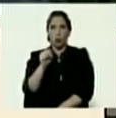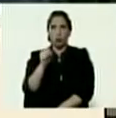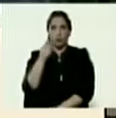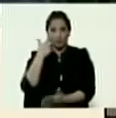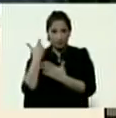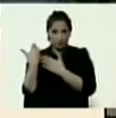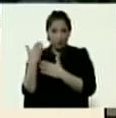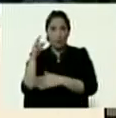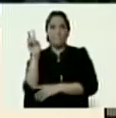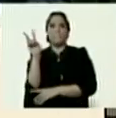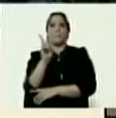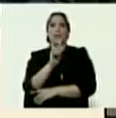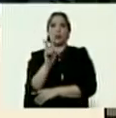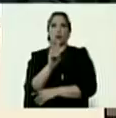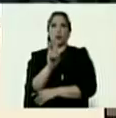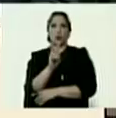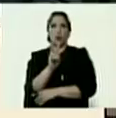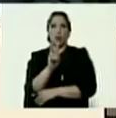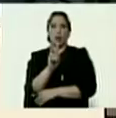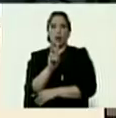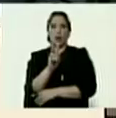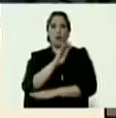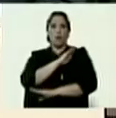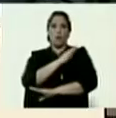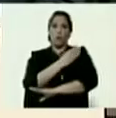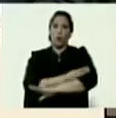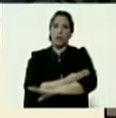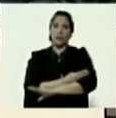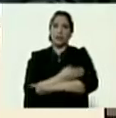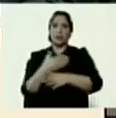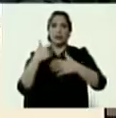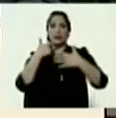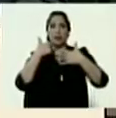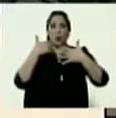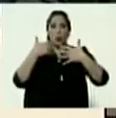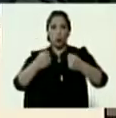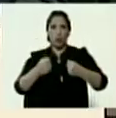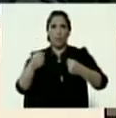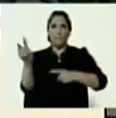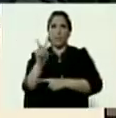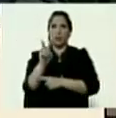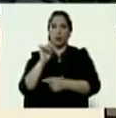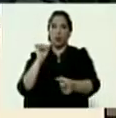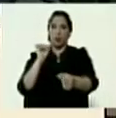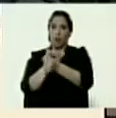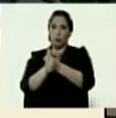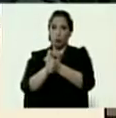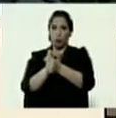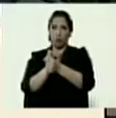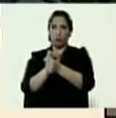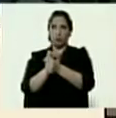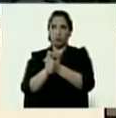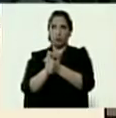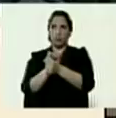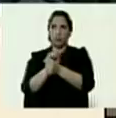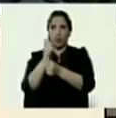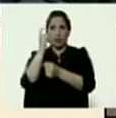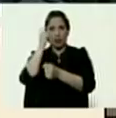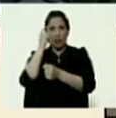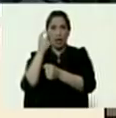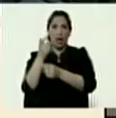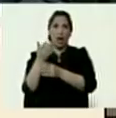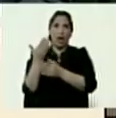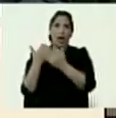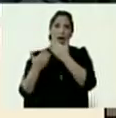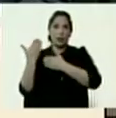Venezuela, las fuerzas de seguridad venezolanas capturaron en los días previos al